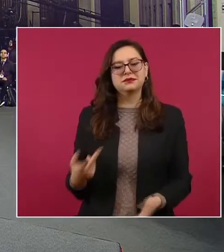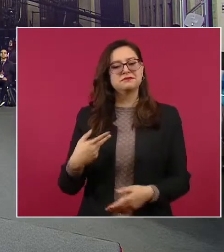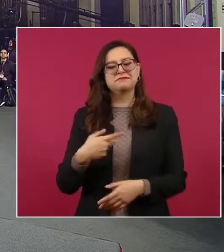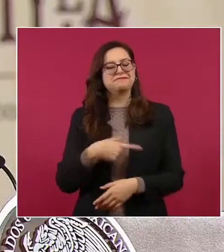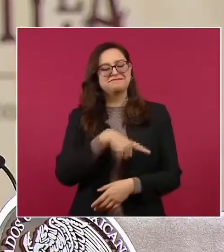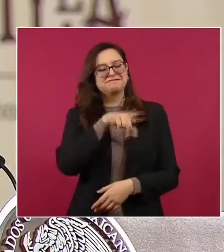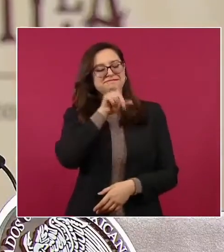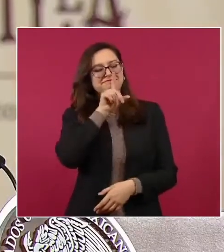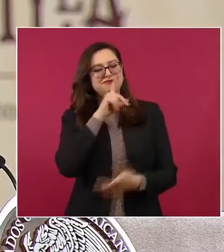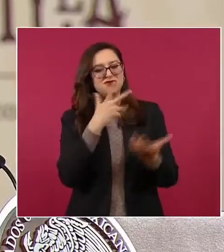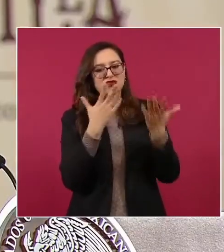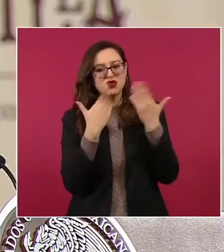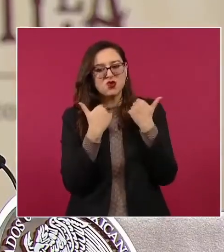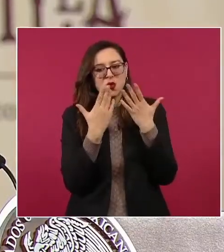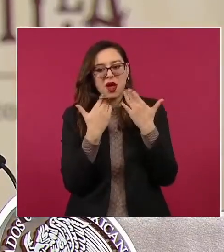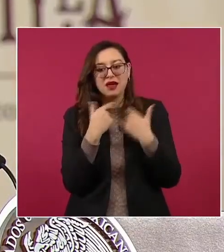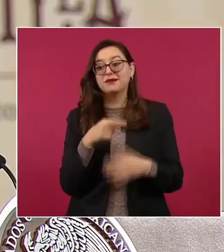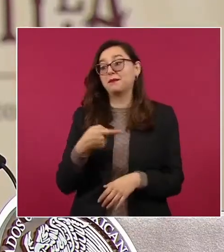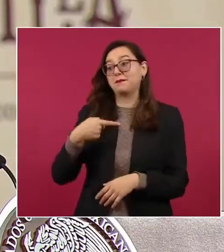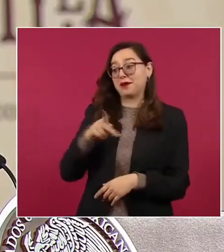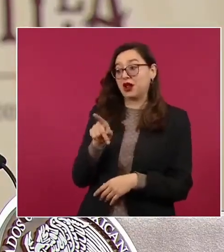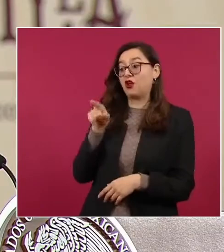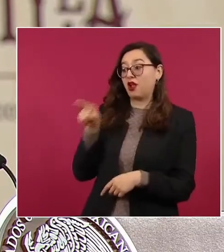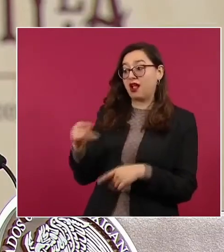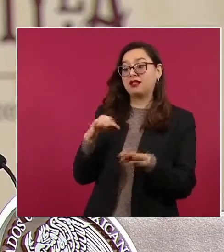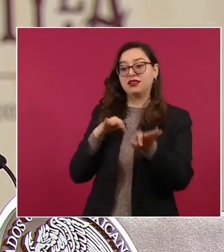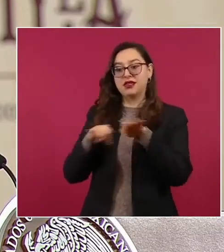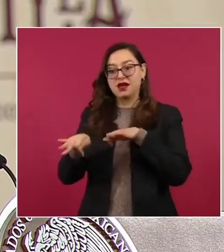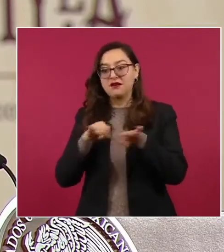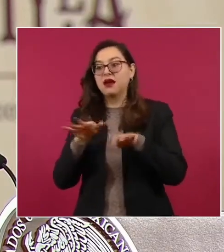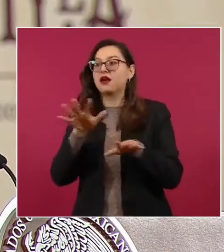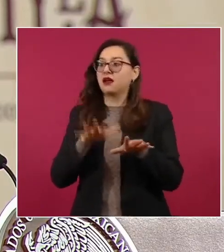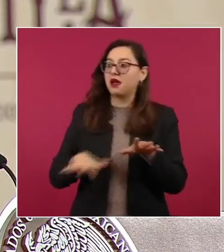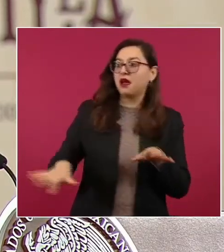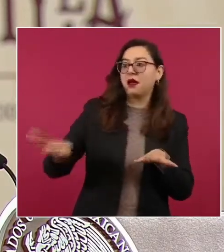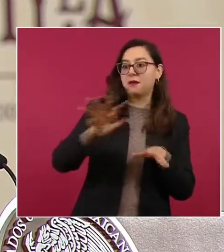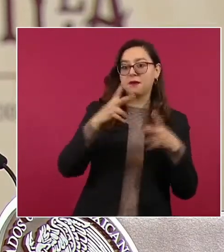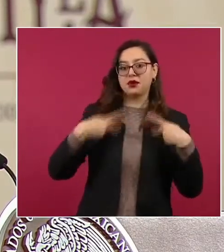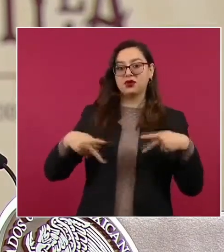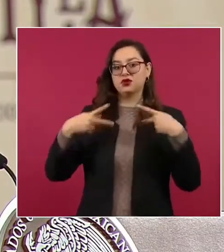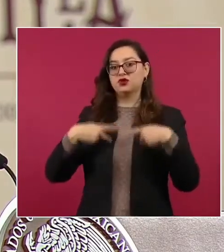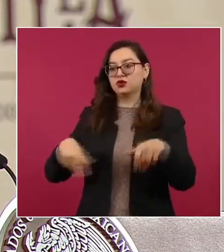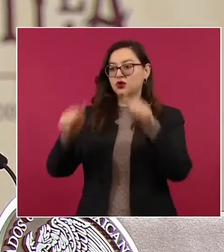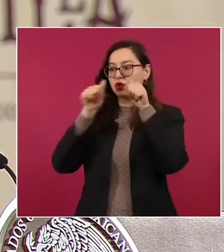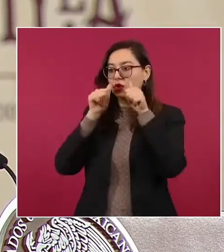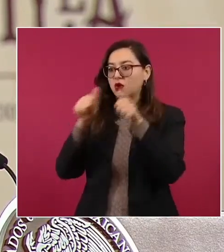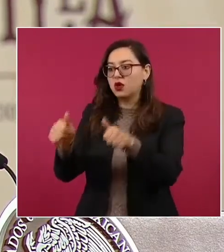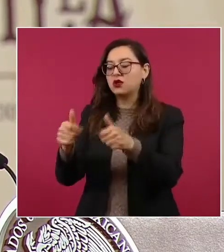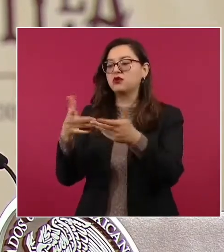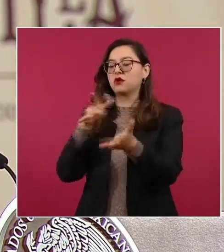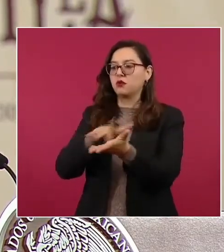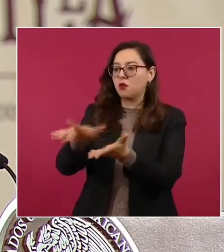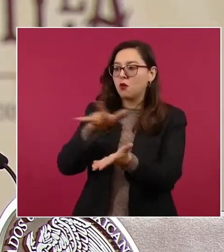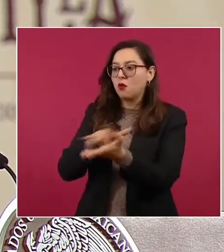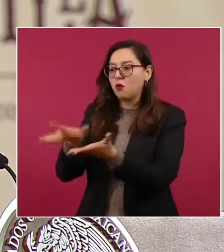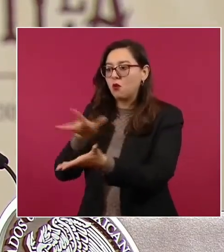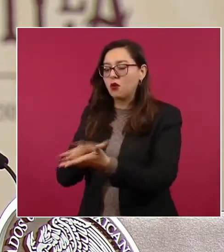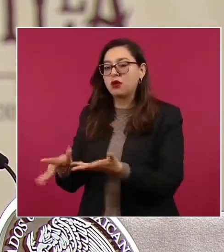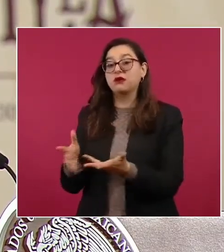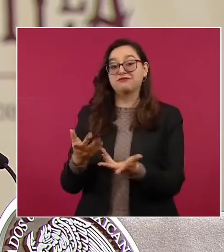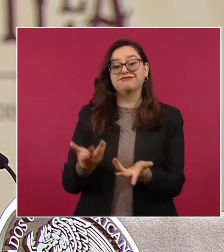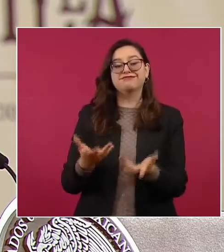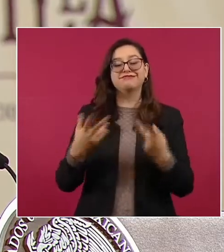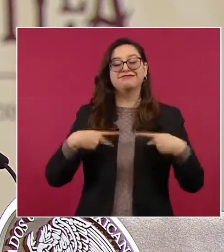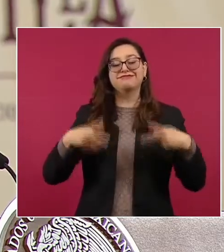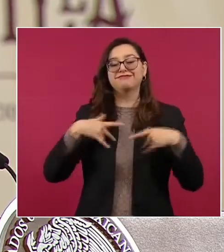exitosa estrategia de seguridad, que nada más y nada menos le da una aceptación del 70 por